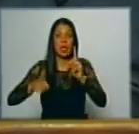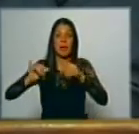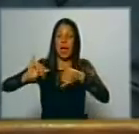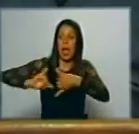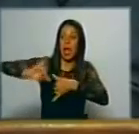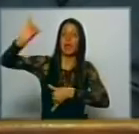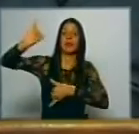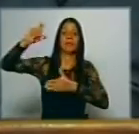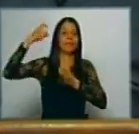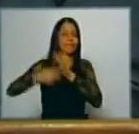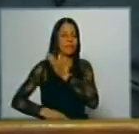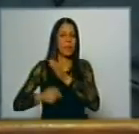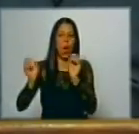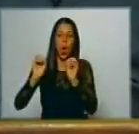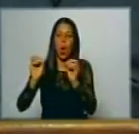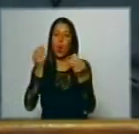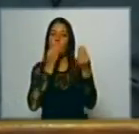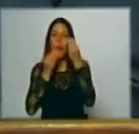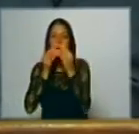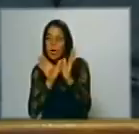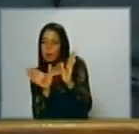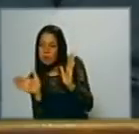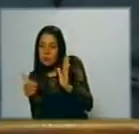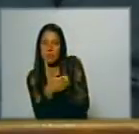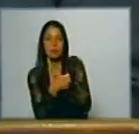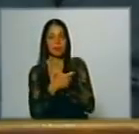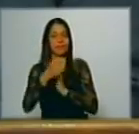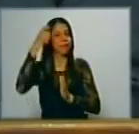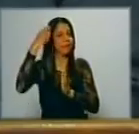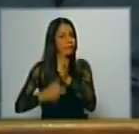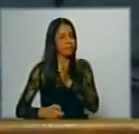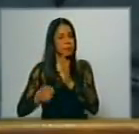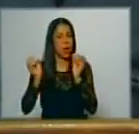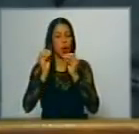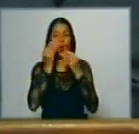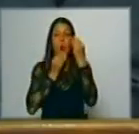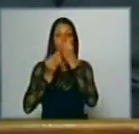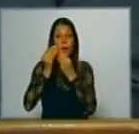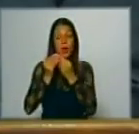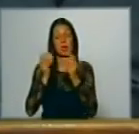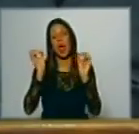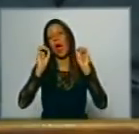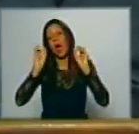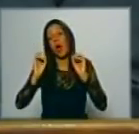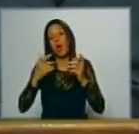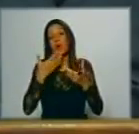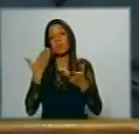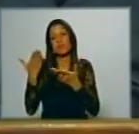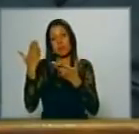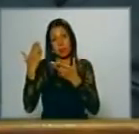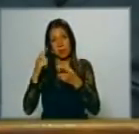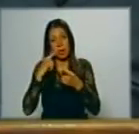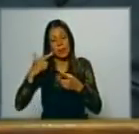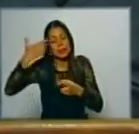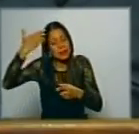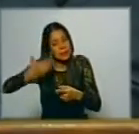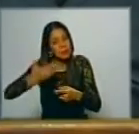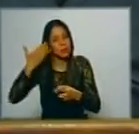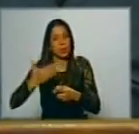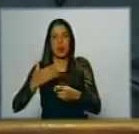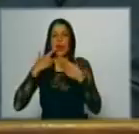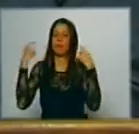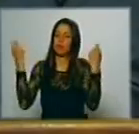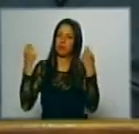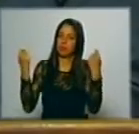precios, acaparamiento y boicot de productos o servicios declarados como priorizados,